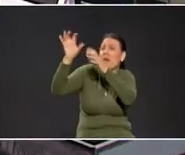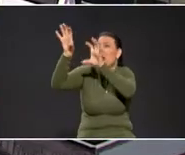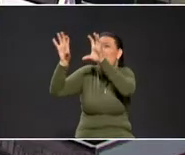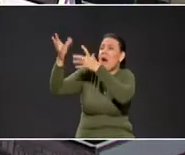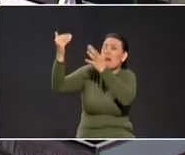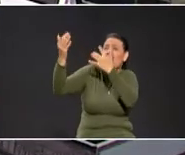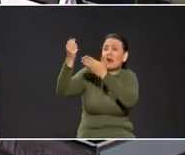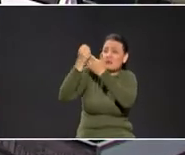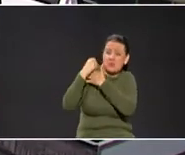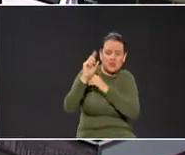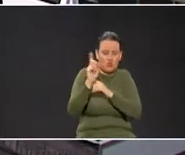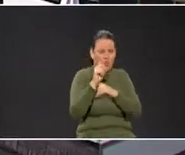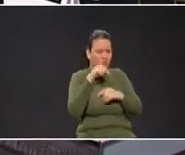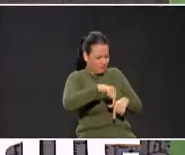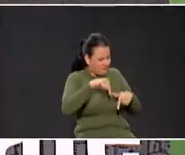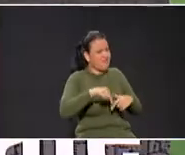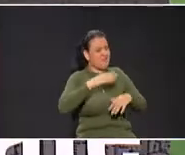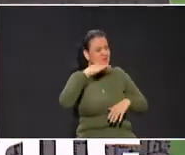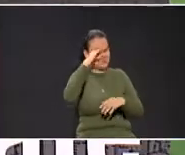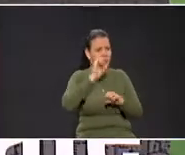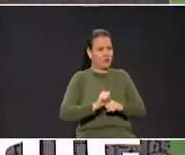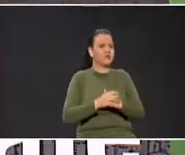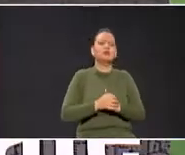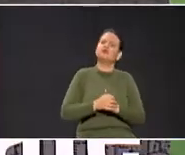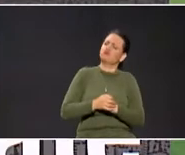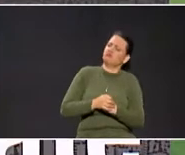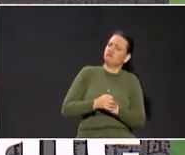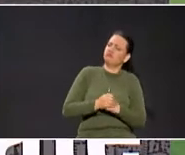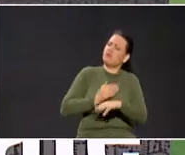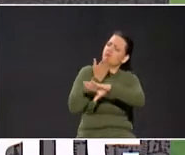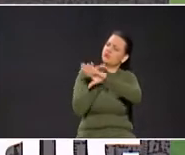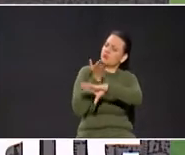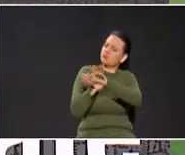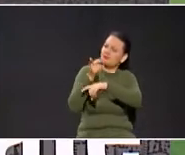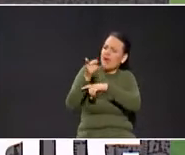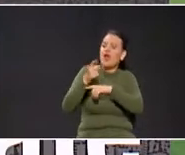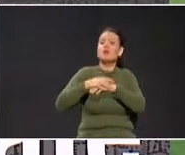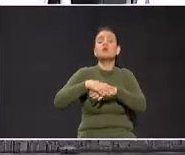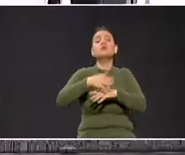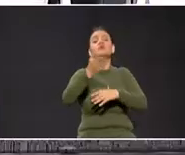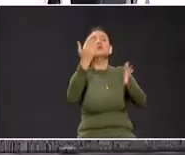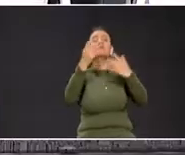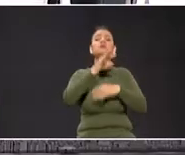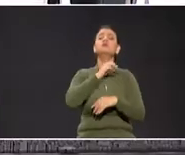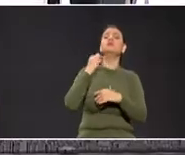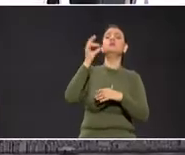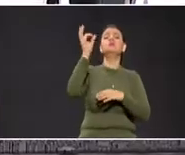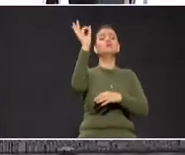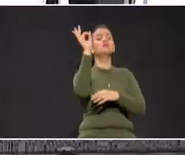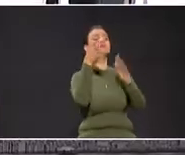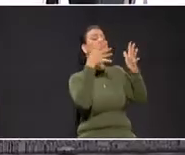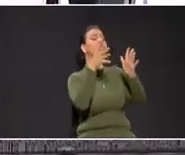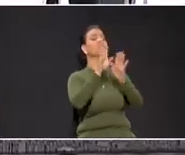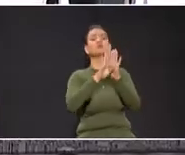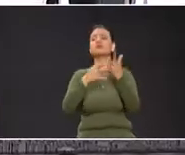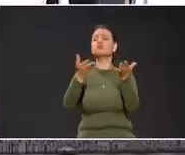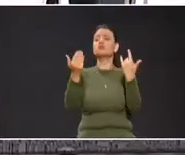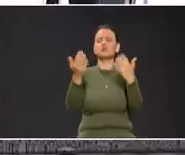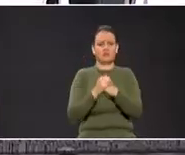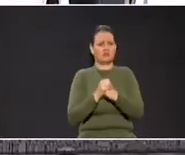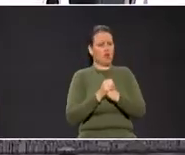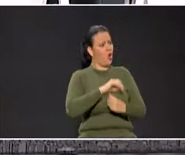evangelización para eliminarlo por ciento es que lo hemos hecho yo lo he hecho hace 30 años lo hice